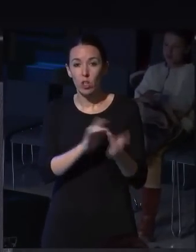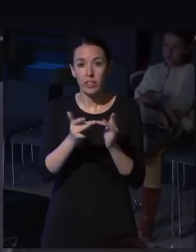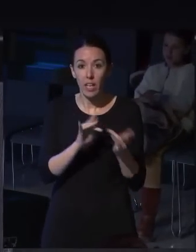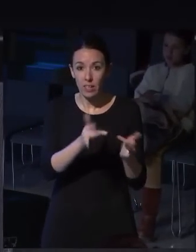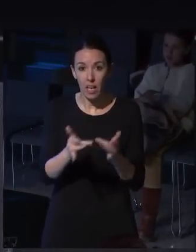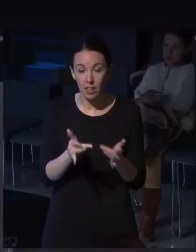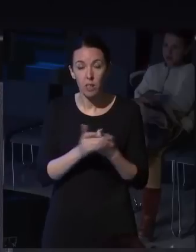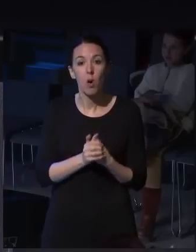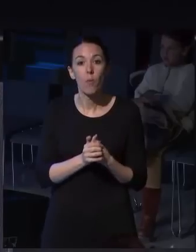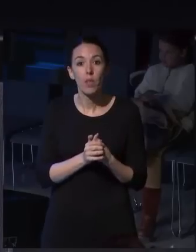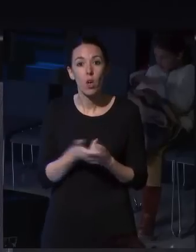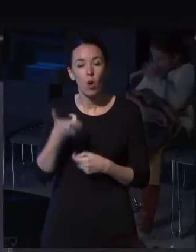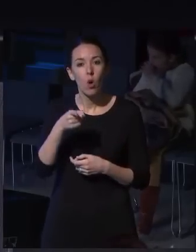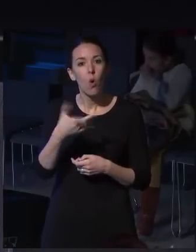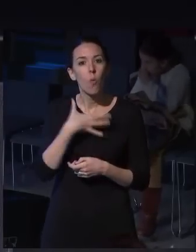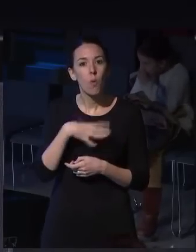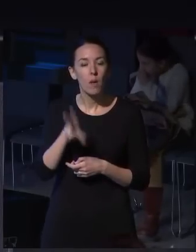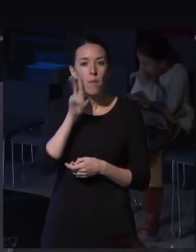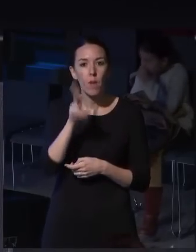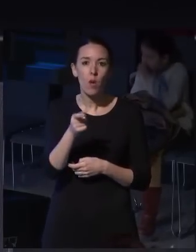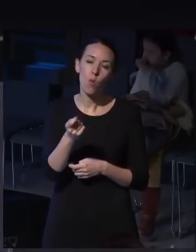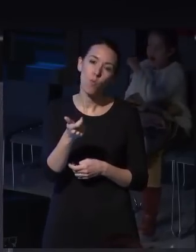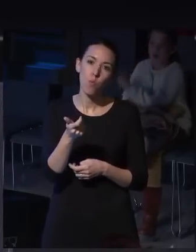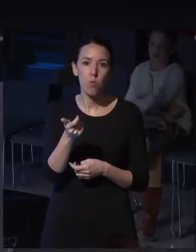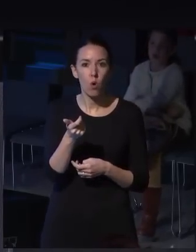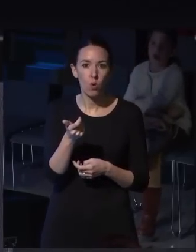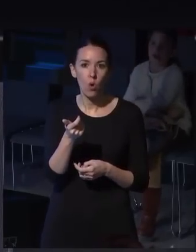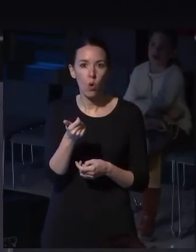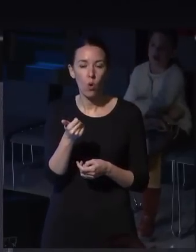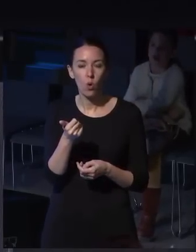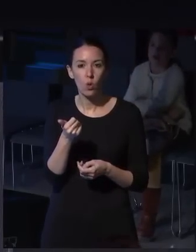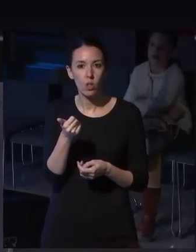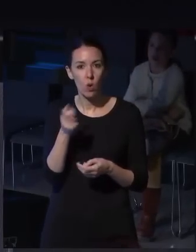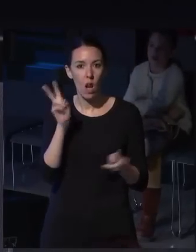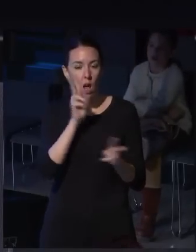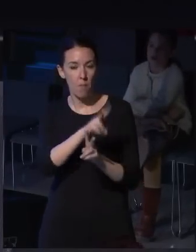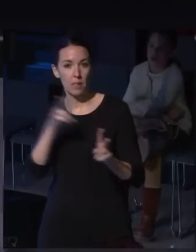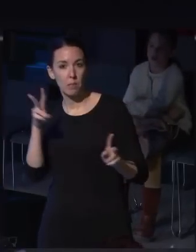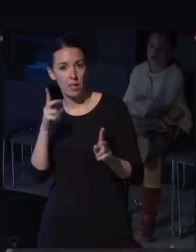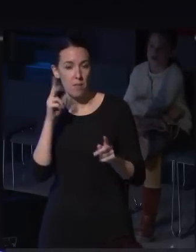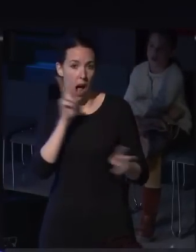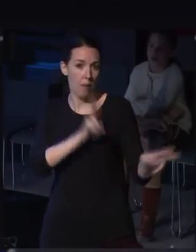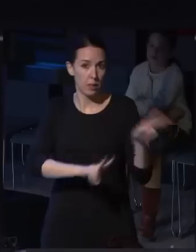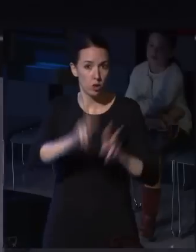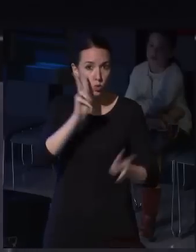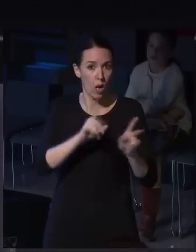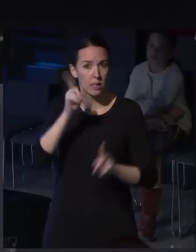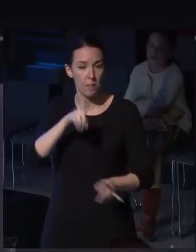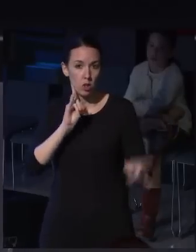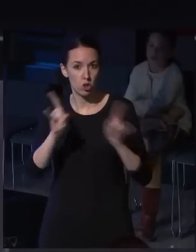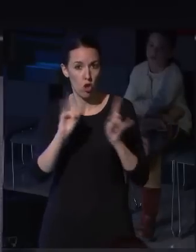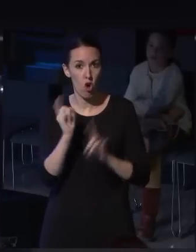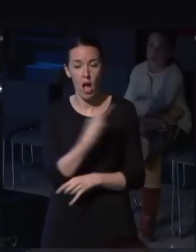Don en el que podías ver un poco el planteamiento, la perspectiva tanto visual como sonora de cada